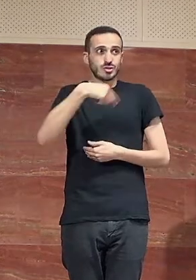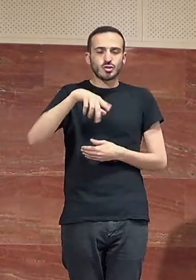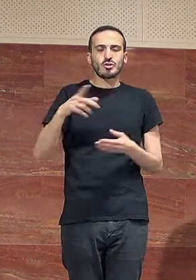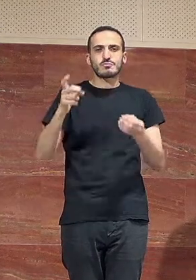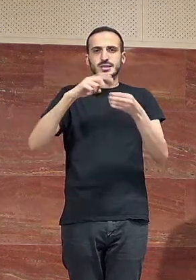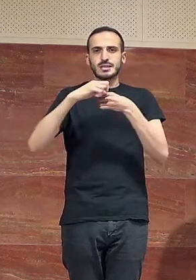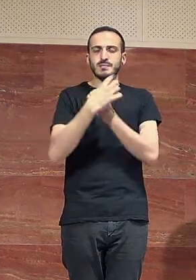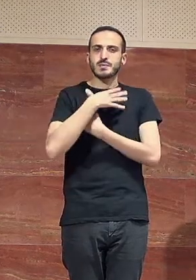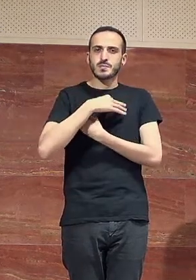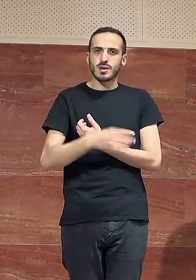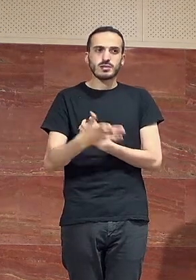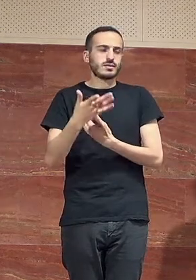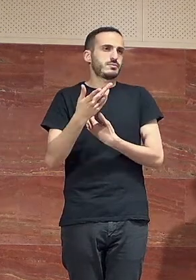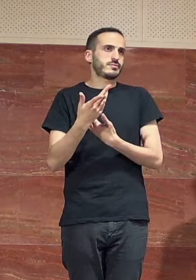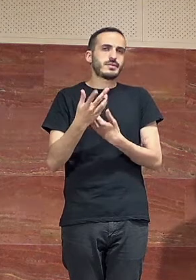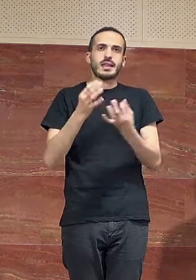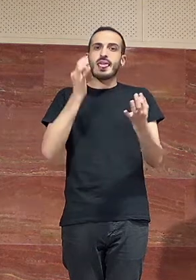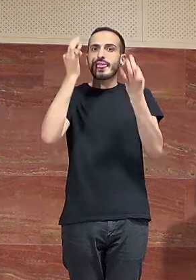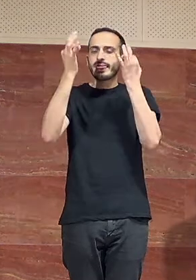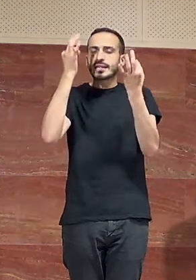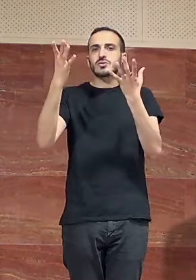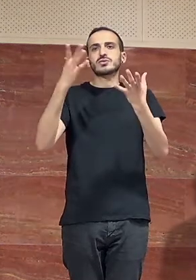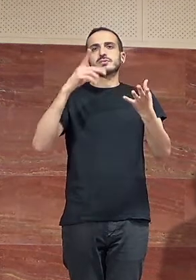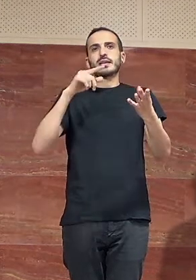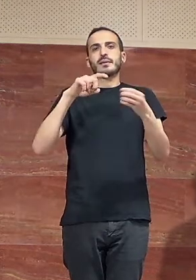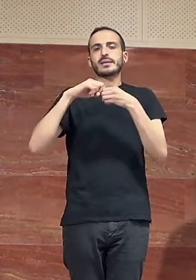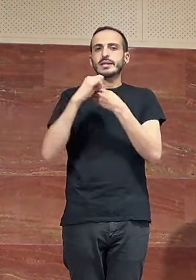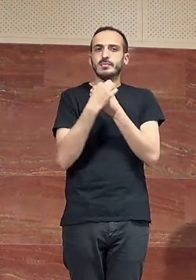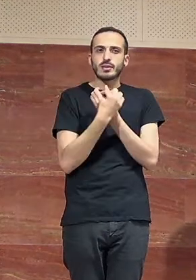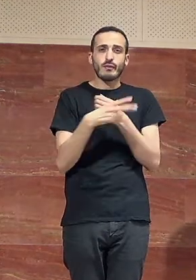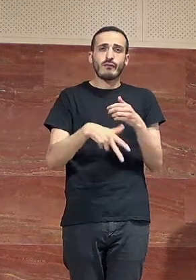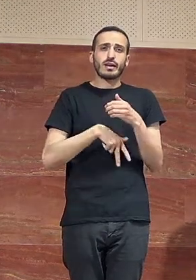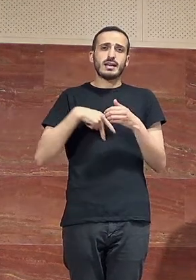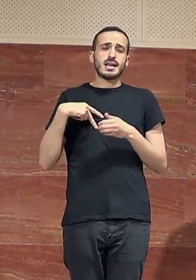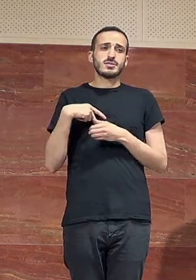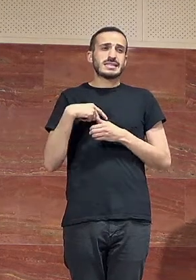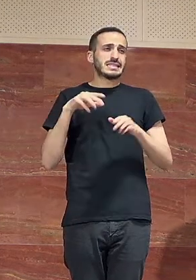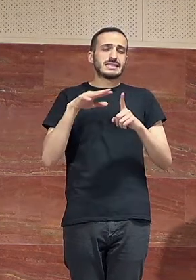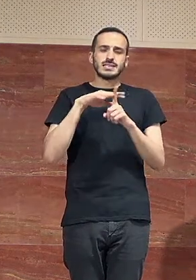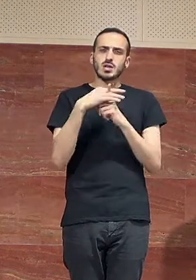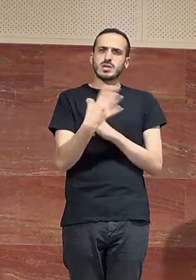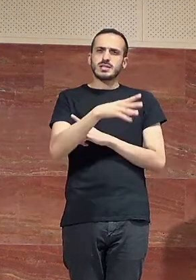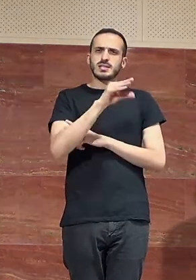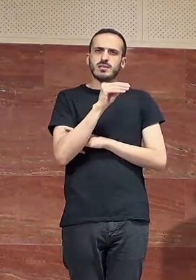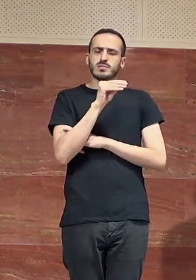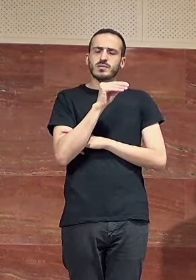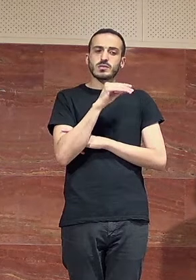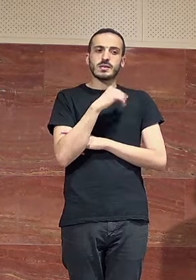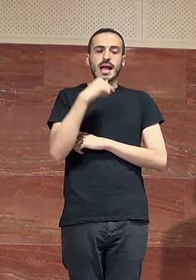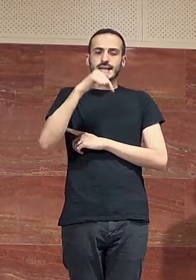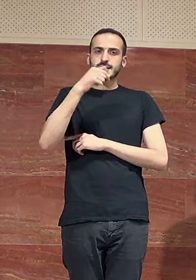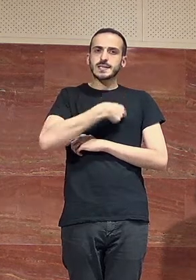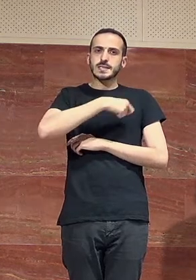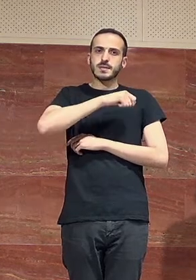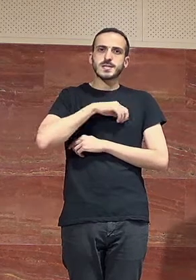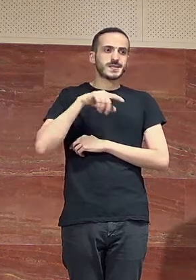de participación. Aquí no se entiende muy mal que sea la institución la que se adapta a la persona. Aquí siempre se entiende que el ciudadano